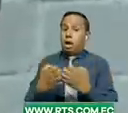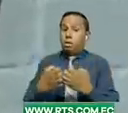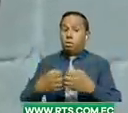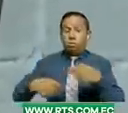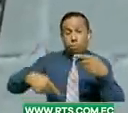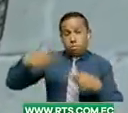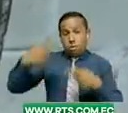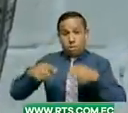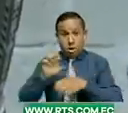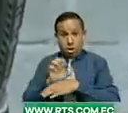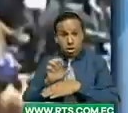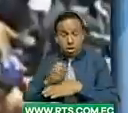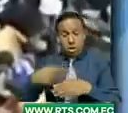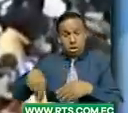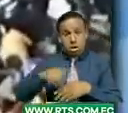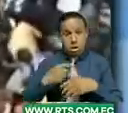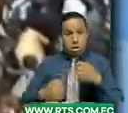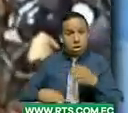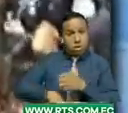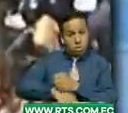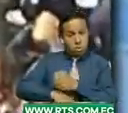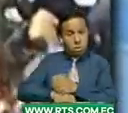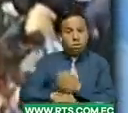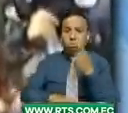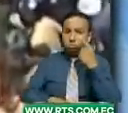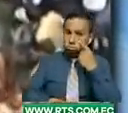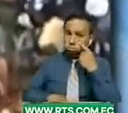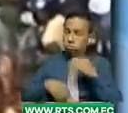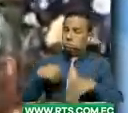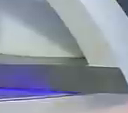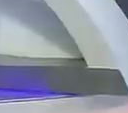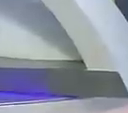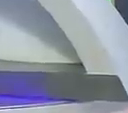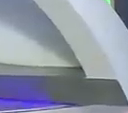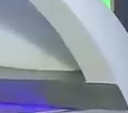de las autoridades. Informó